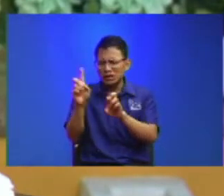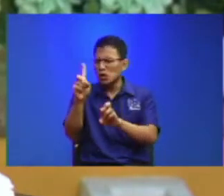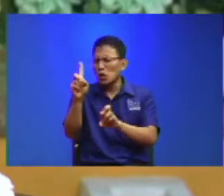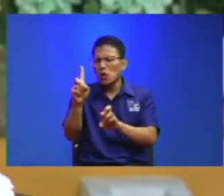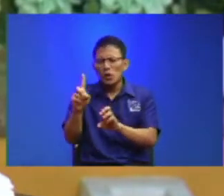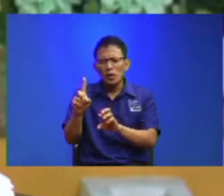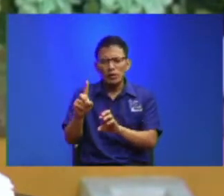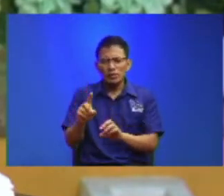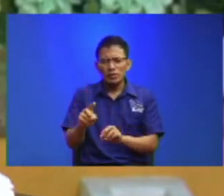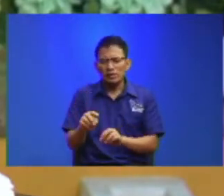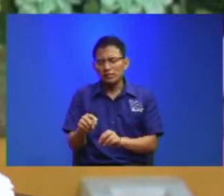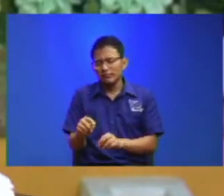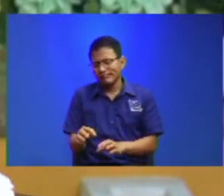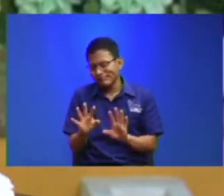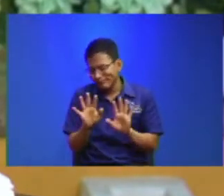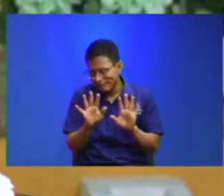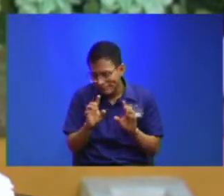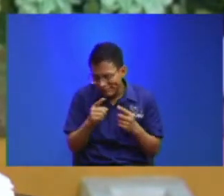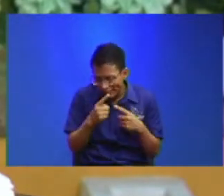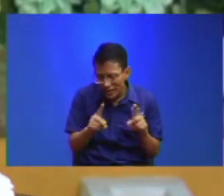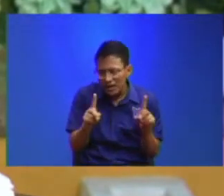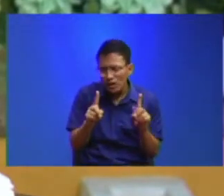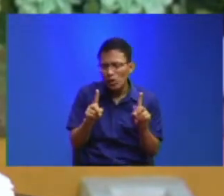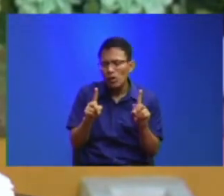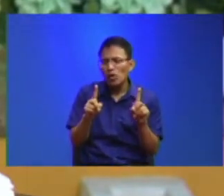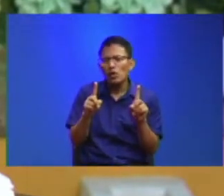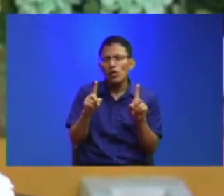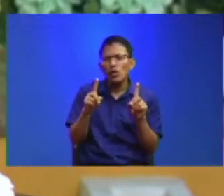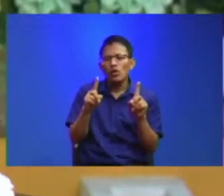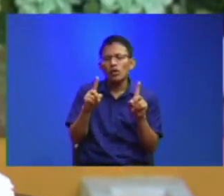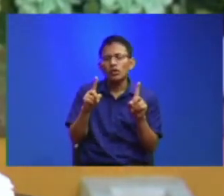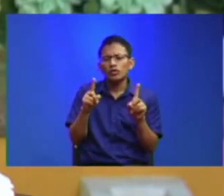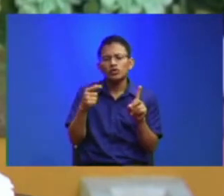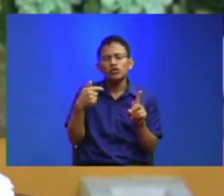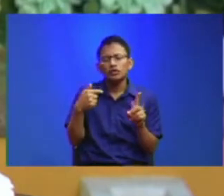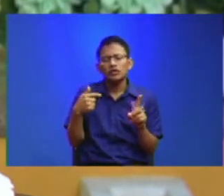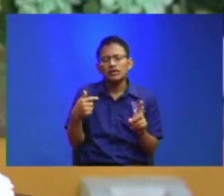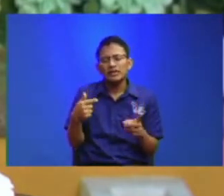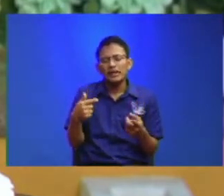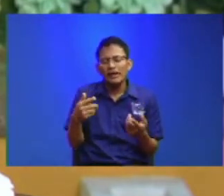ama te dice la verdad y la Biblia dice que fieles son las heridas del amigo.